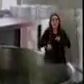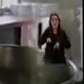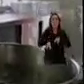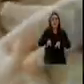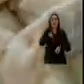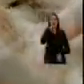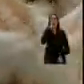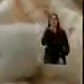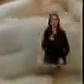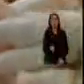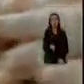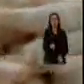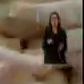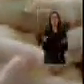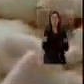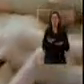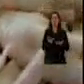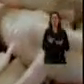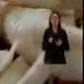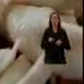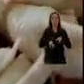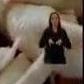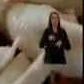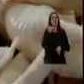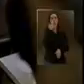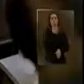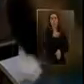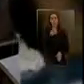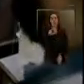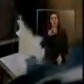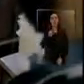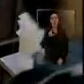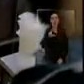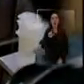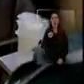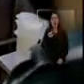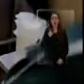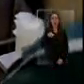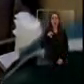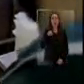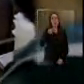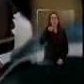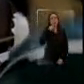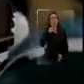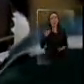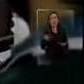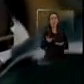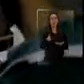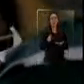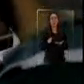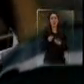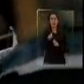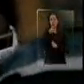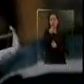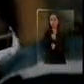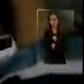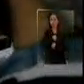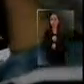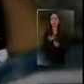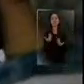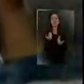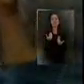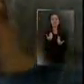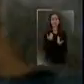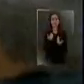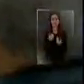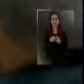pollo. Tienen la gracia de ser muy rica en colágeno. Y el colágeno es un nutriente que uno